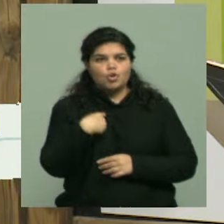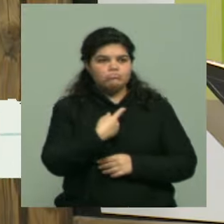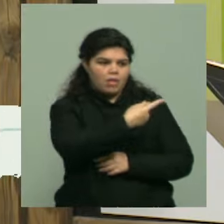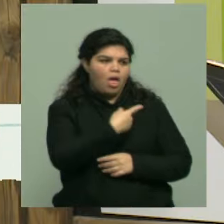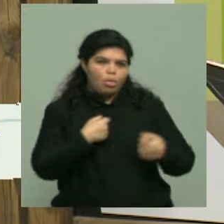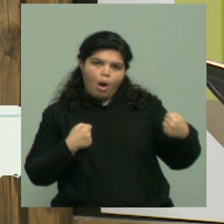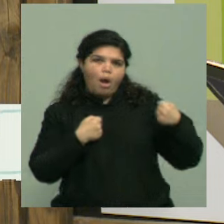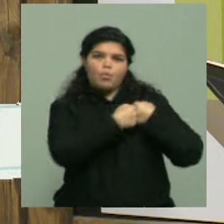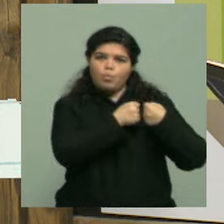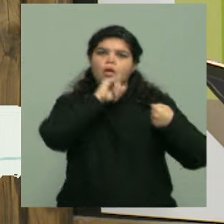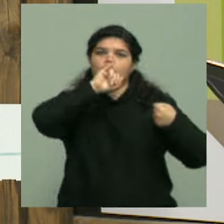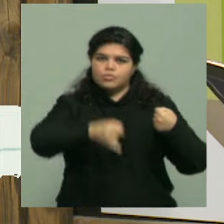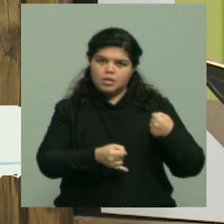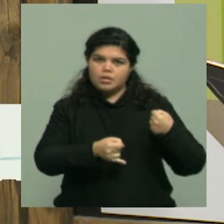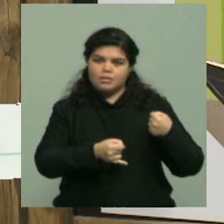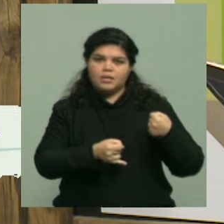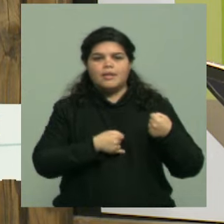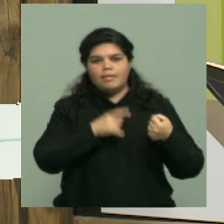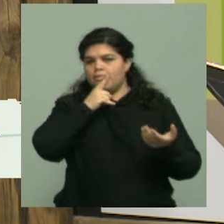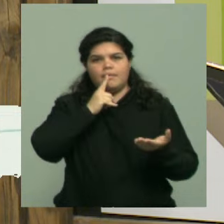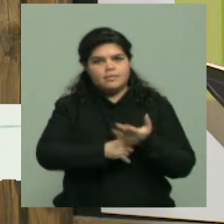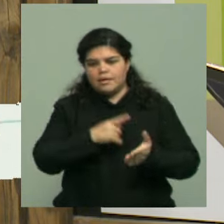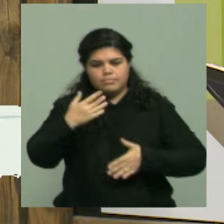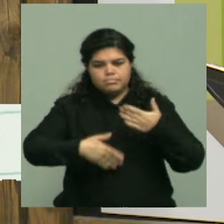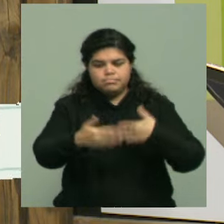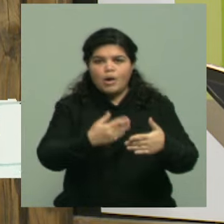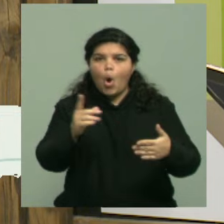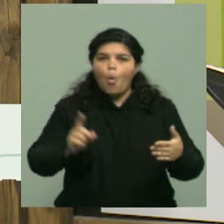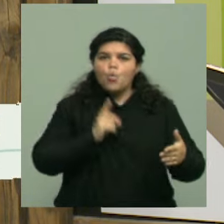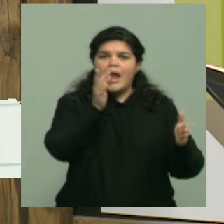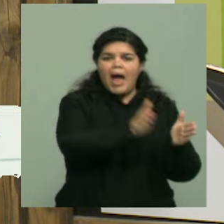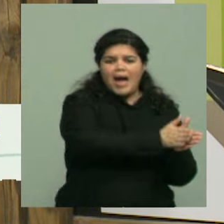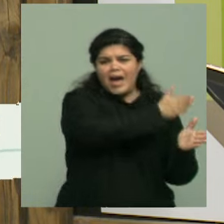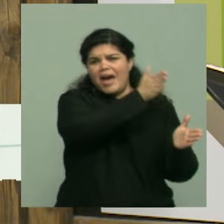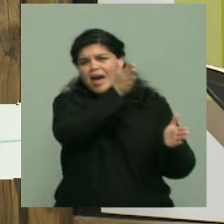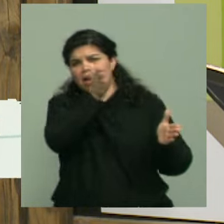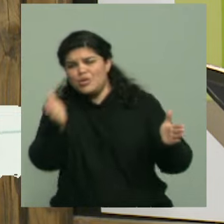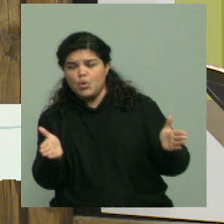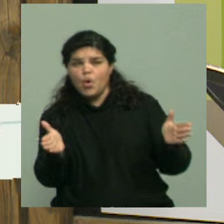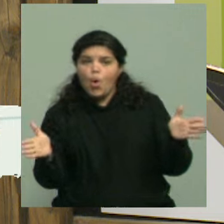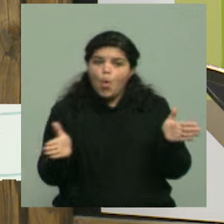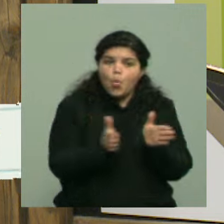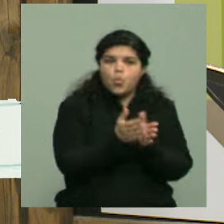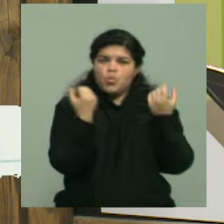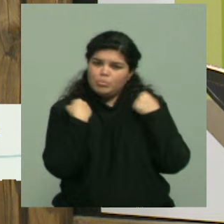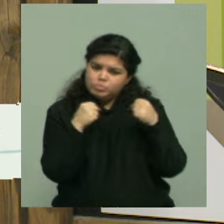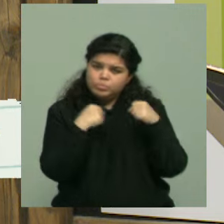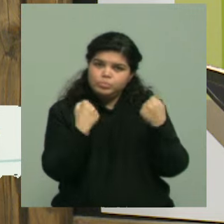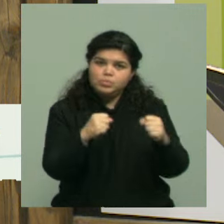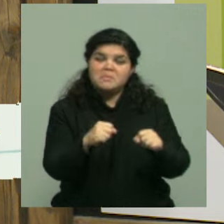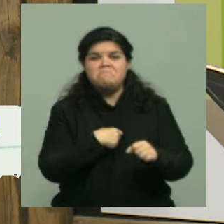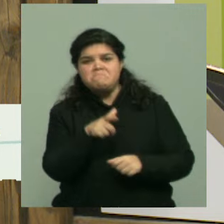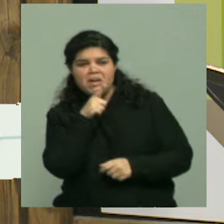en el 2022 y ahí trabajamos un año con este elenco. Y bueno, nosotros pensamos, bueno, será un grupito de